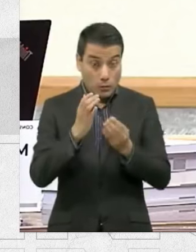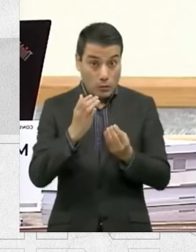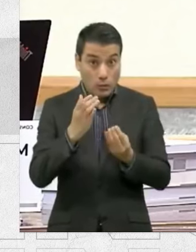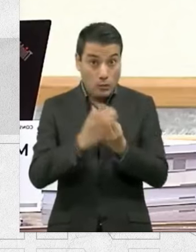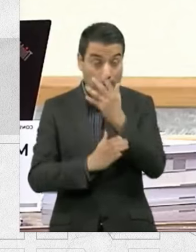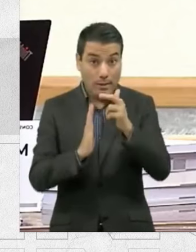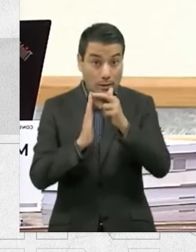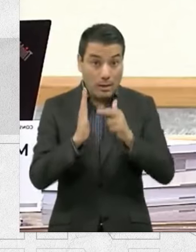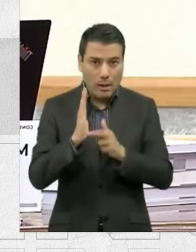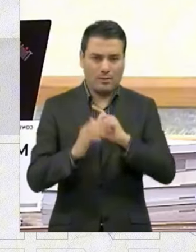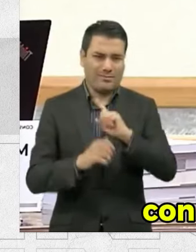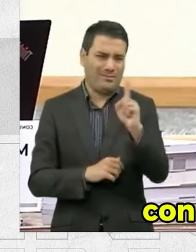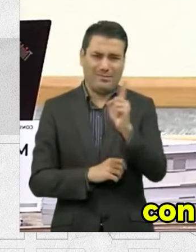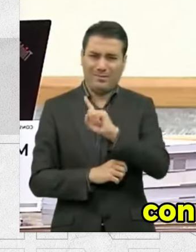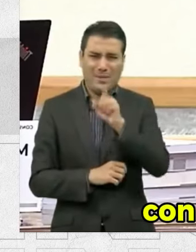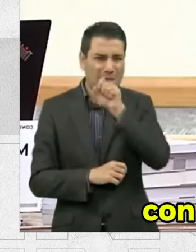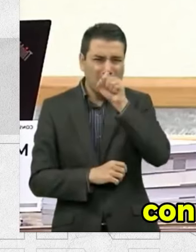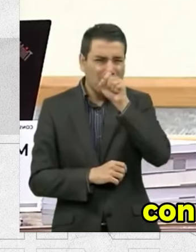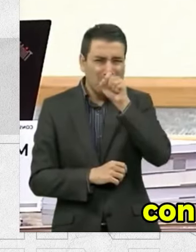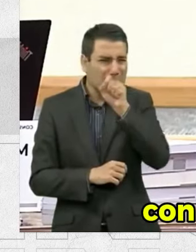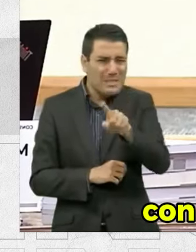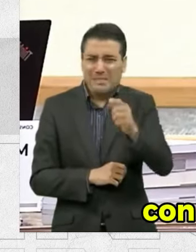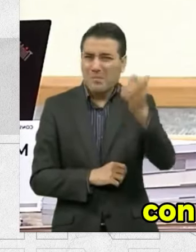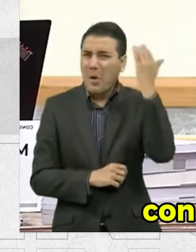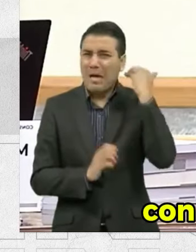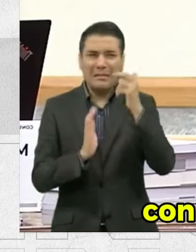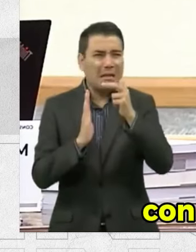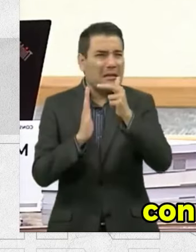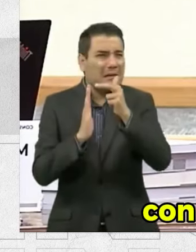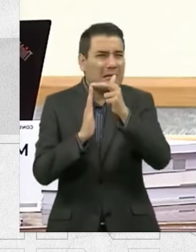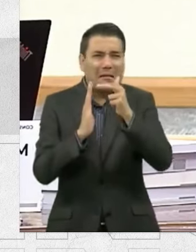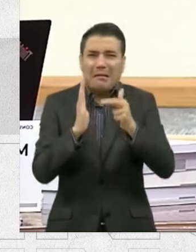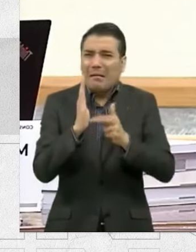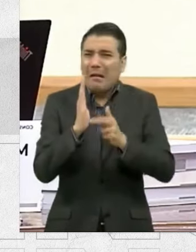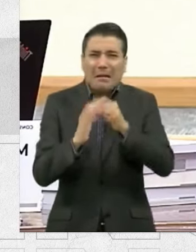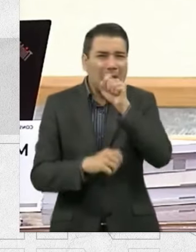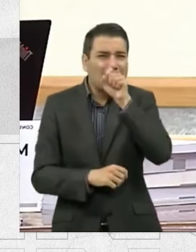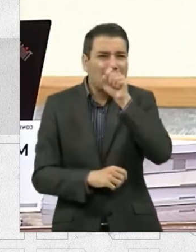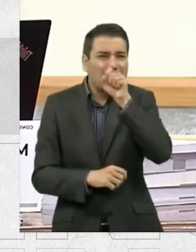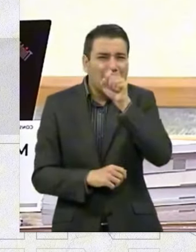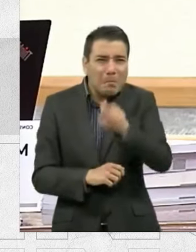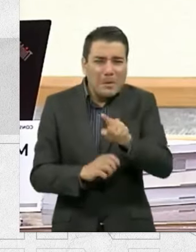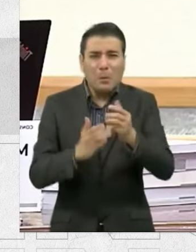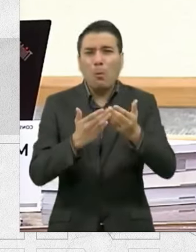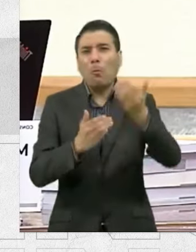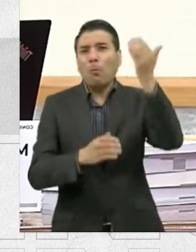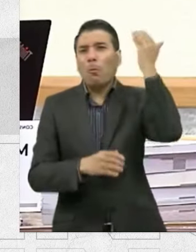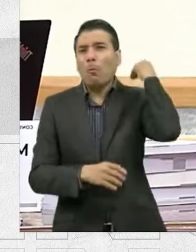la misma fórmula con la que el país ha integrado el Congreso desde hace 28 años.